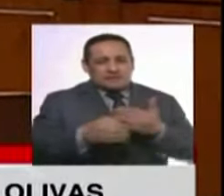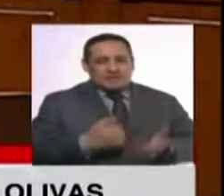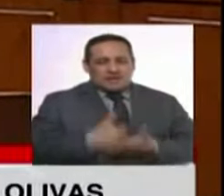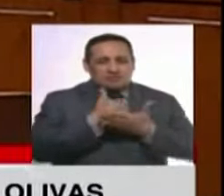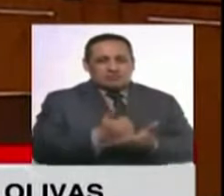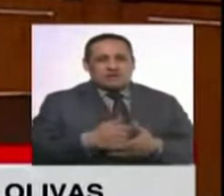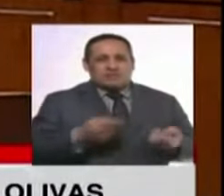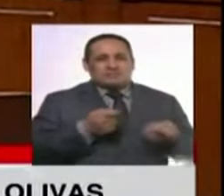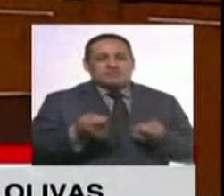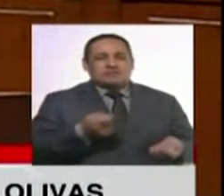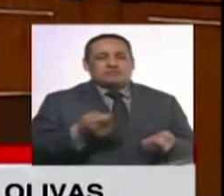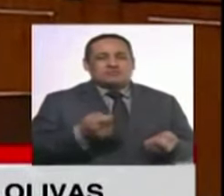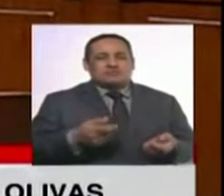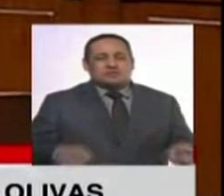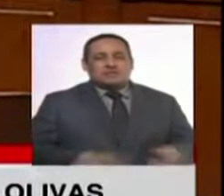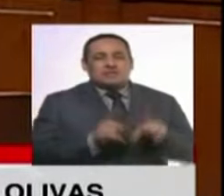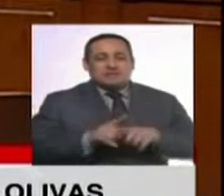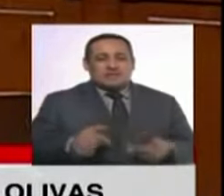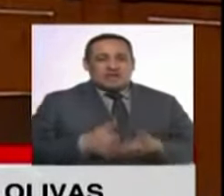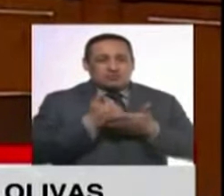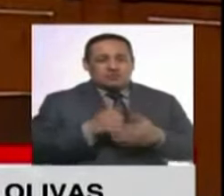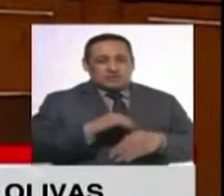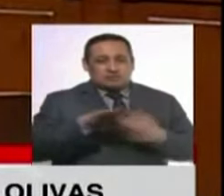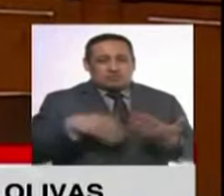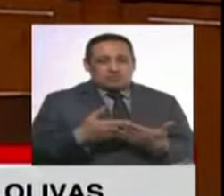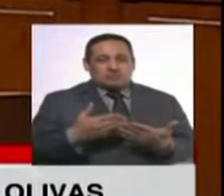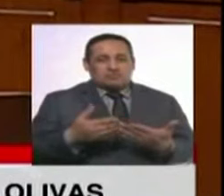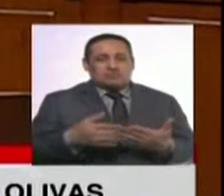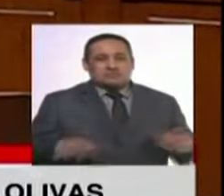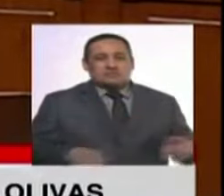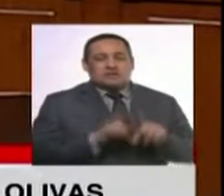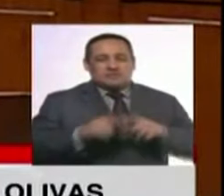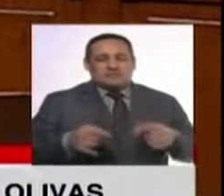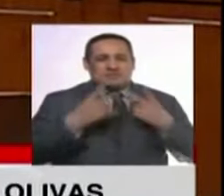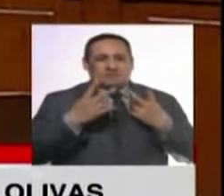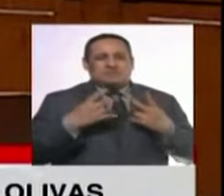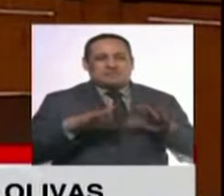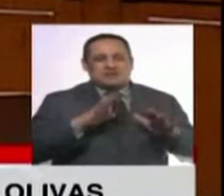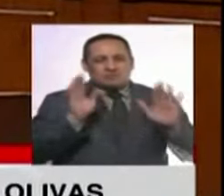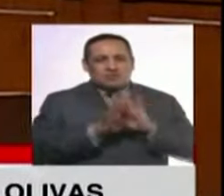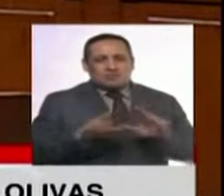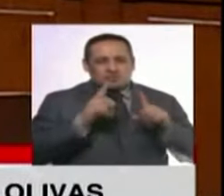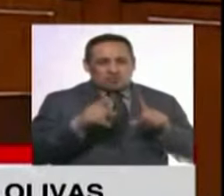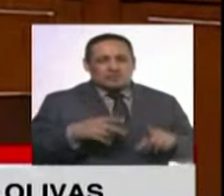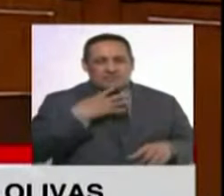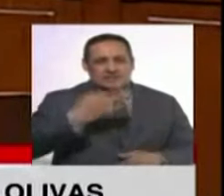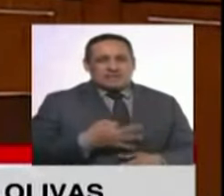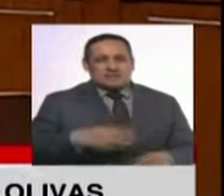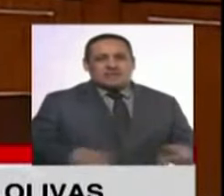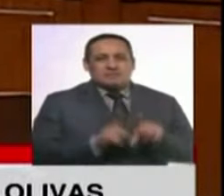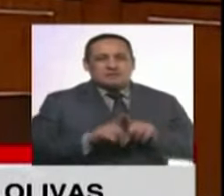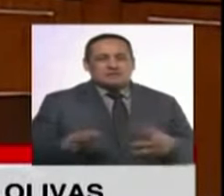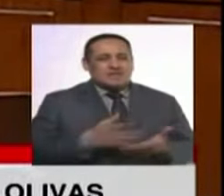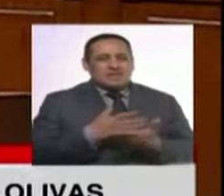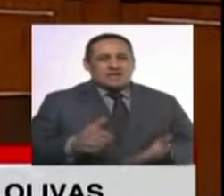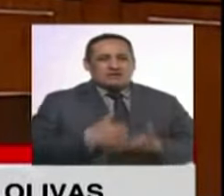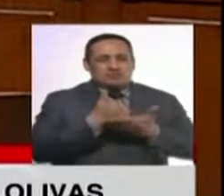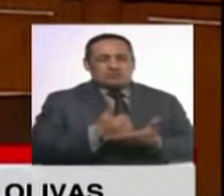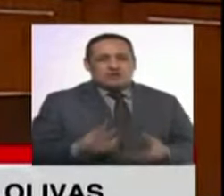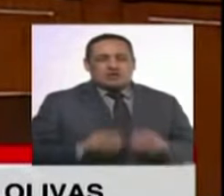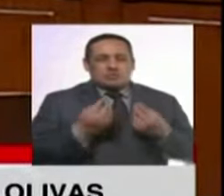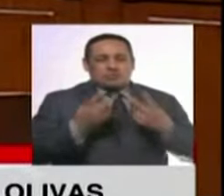su administración En beneficio de ello al parecer y no aparecer sino en la realidad no ha sido ventajosa